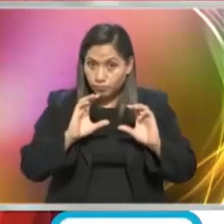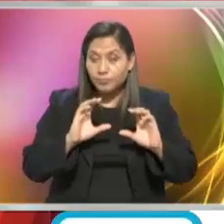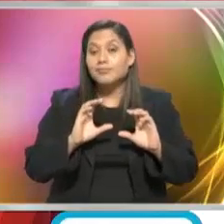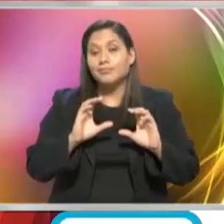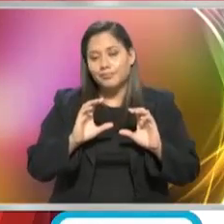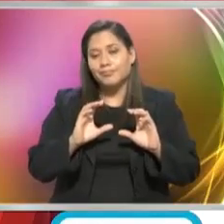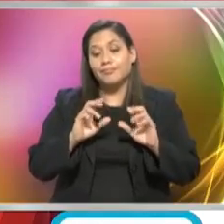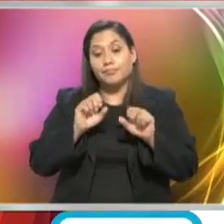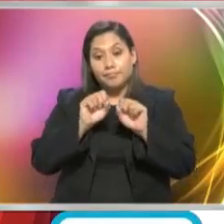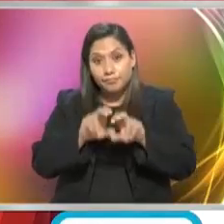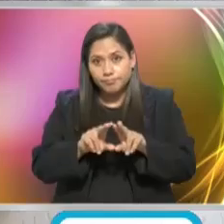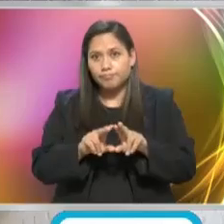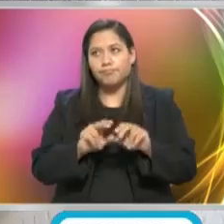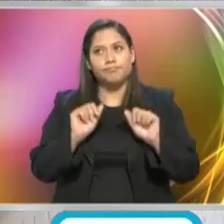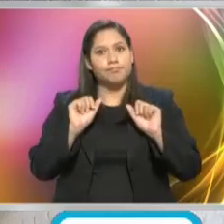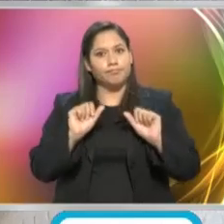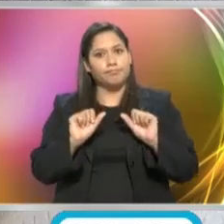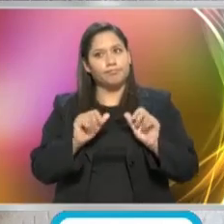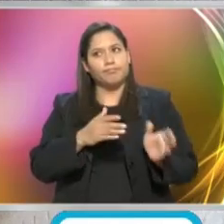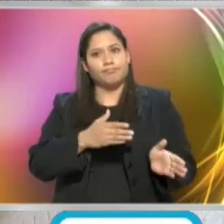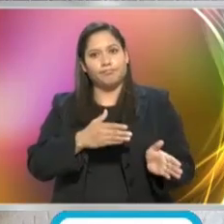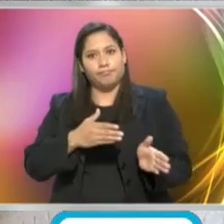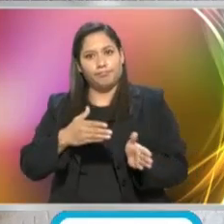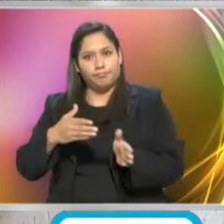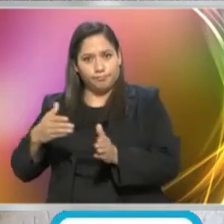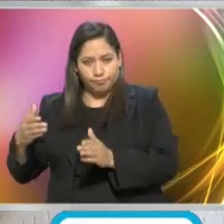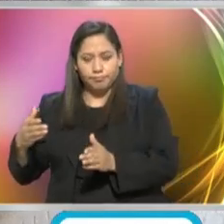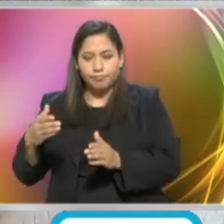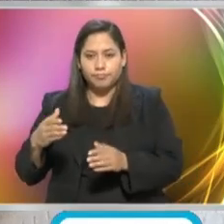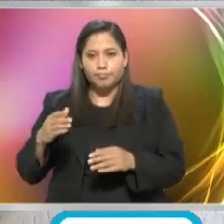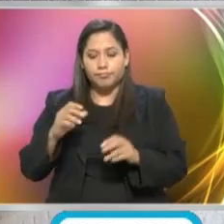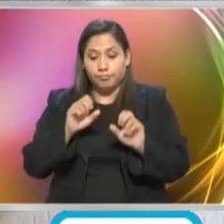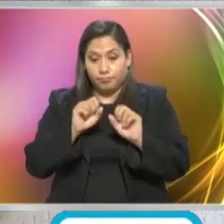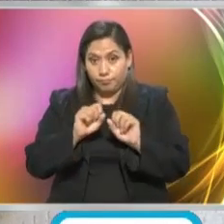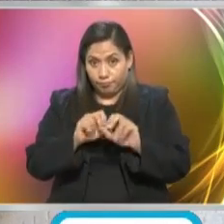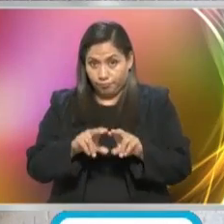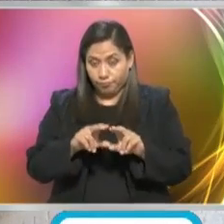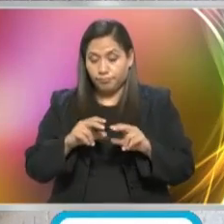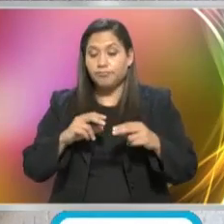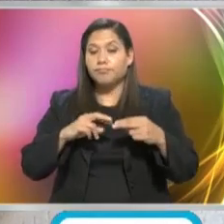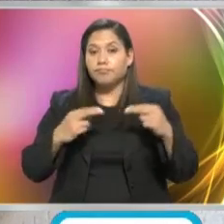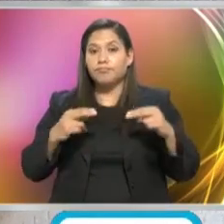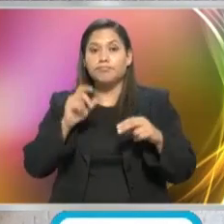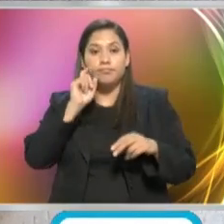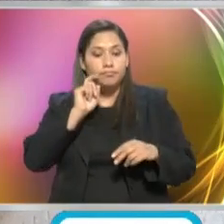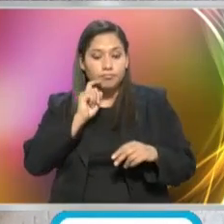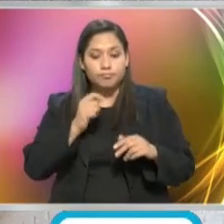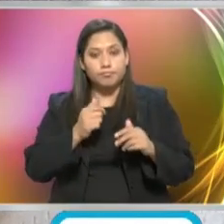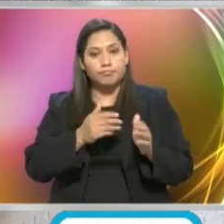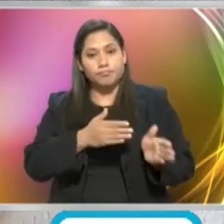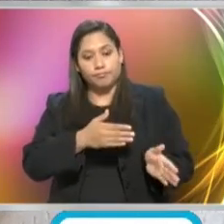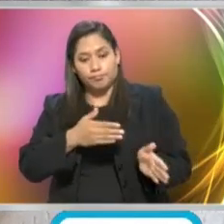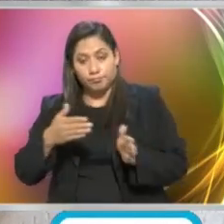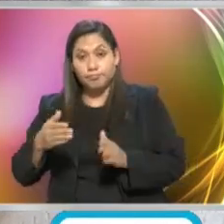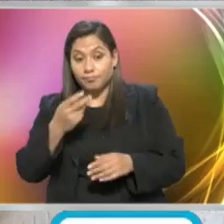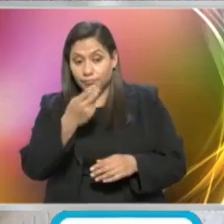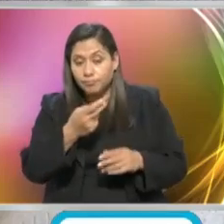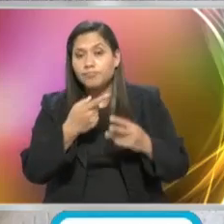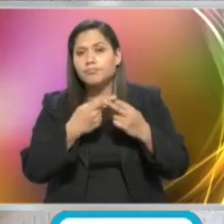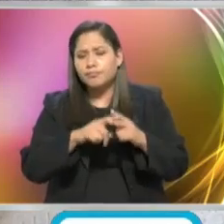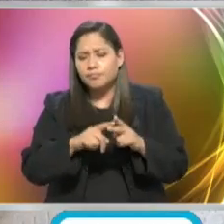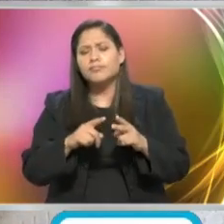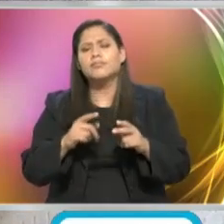de las relaciones sexuales se retrasa, se retarda el inicio de relaciones sexuales y por otro lado, este inicio generalmente